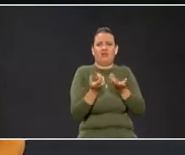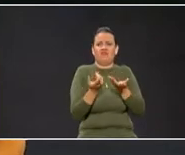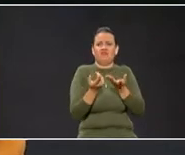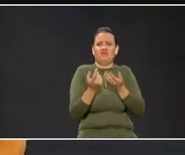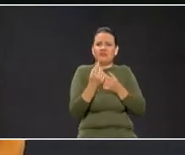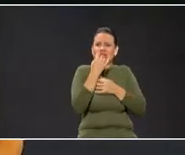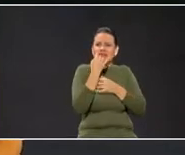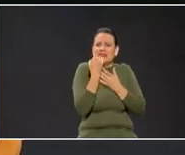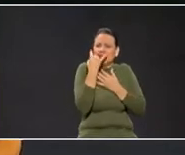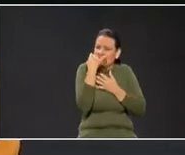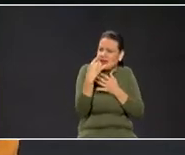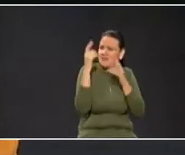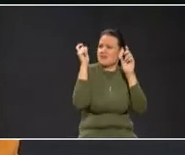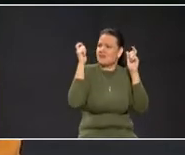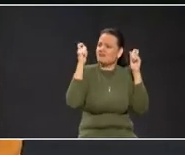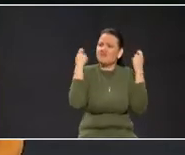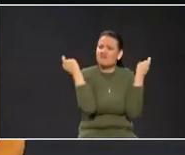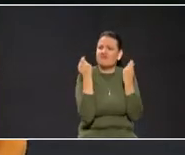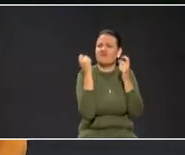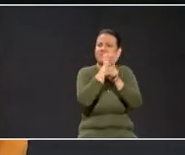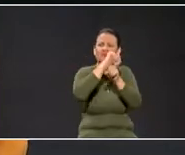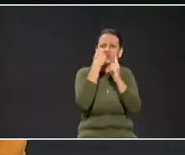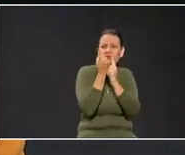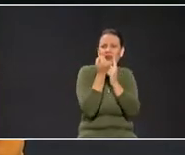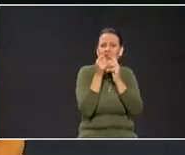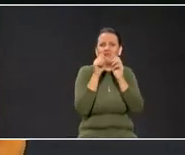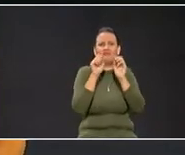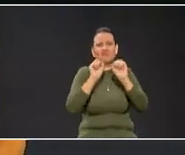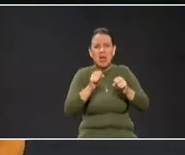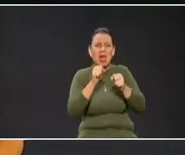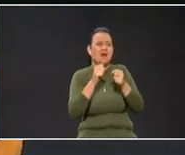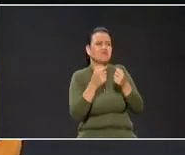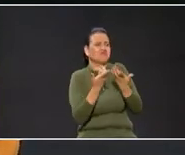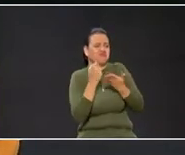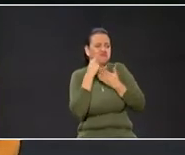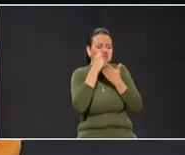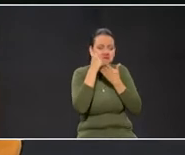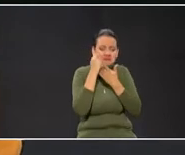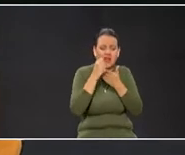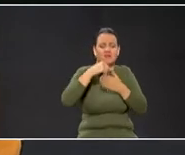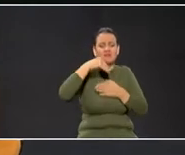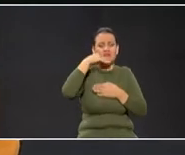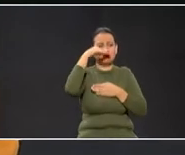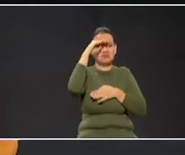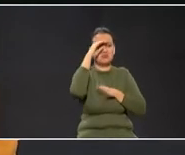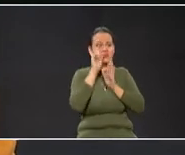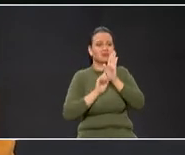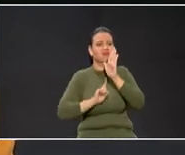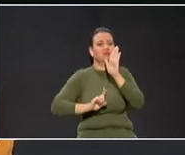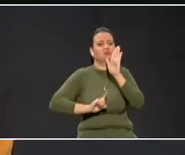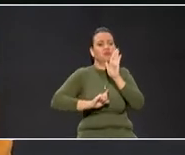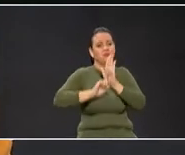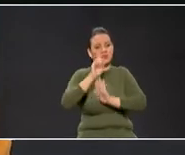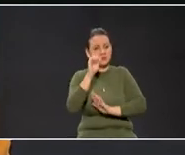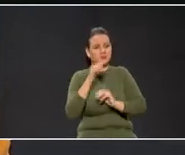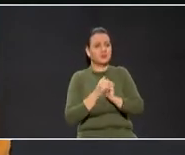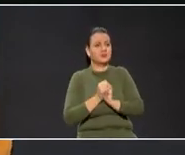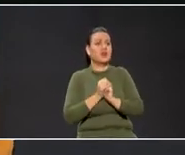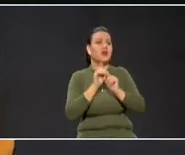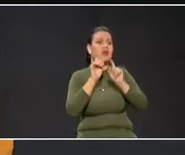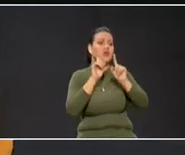una solución viable para la ciudad de medellín y tener una movilidad inteligente que permita rutas